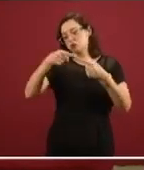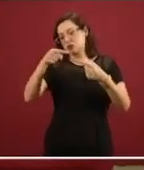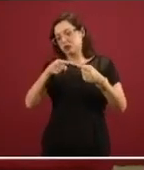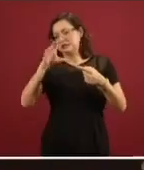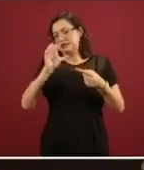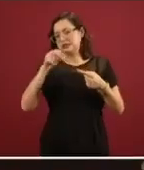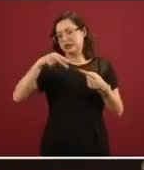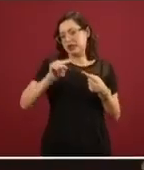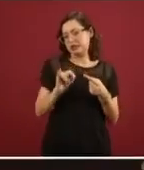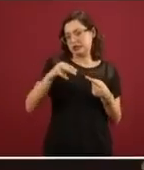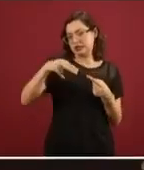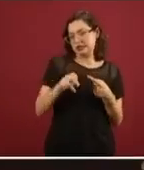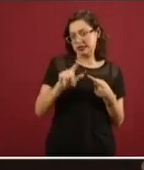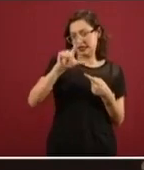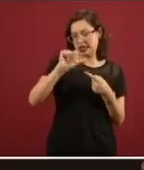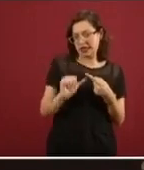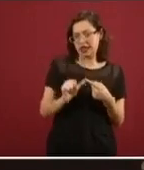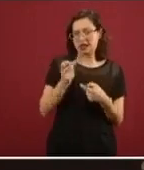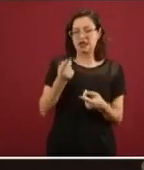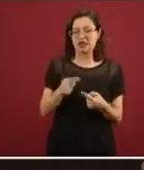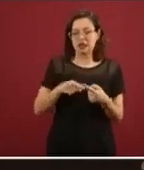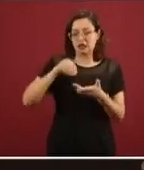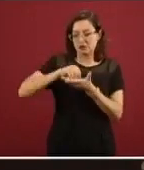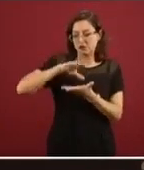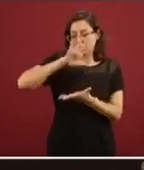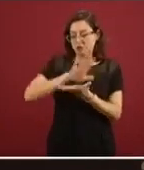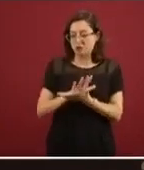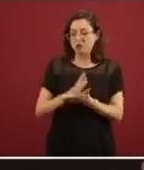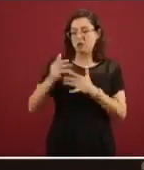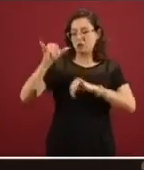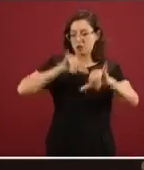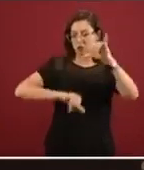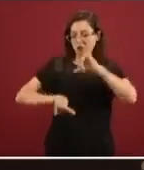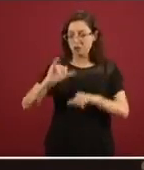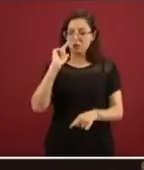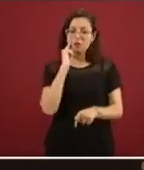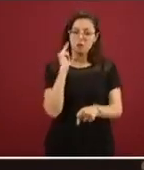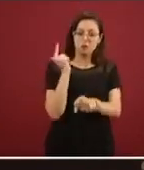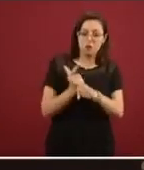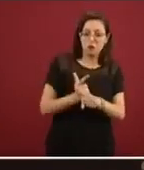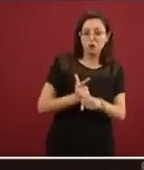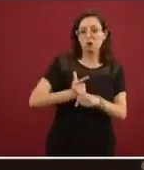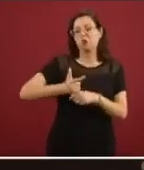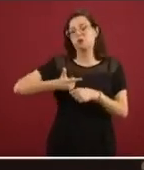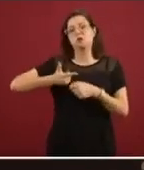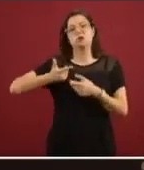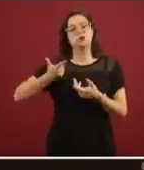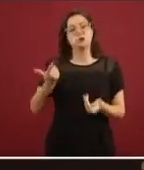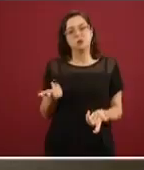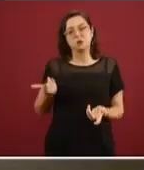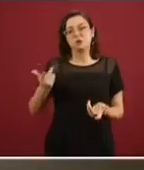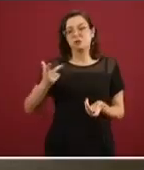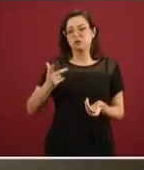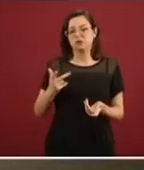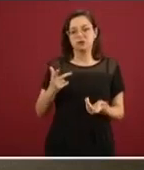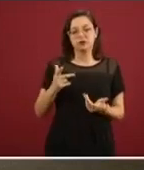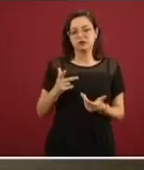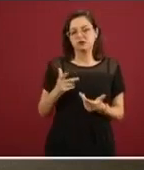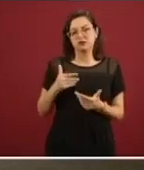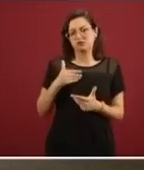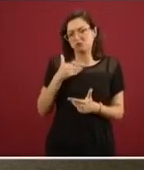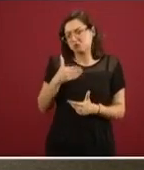instrumentos que se utiliza: la notificación de casos, el diagnóstico, la confirmación.